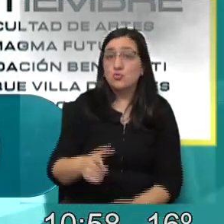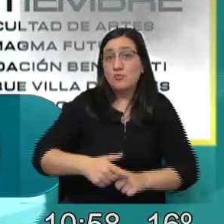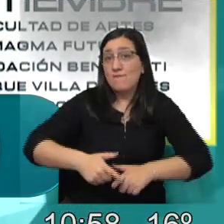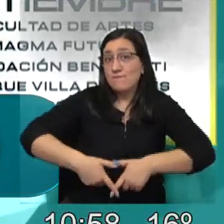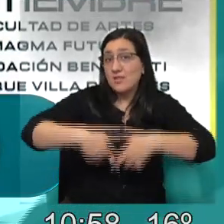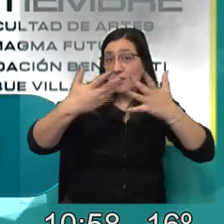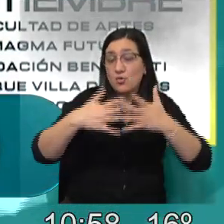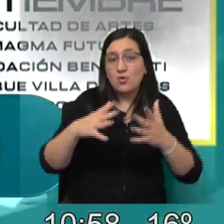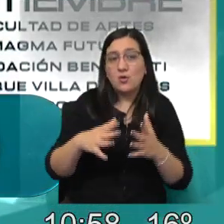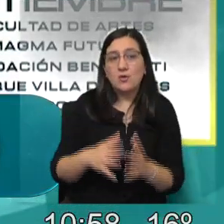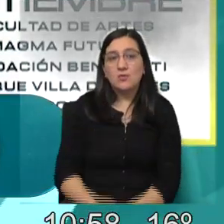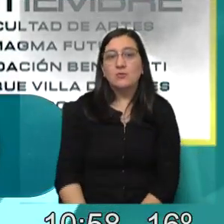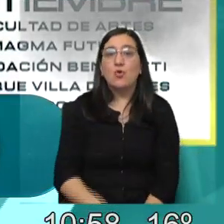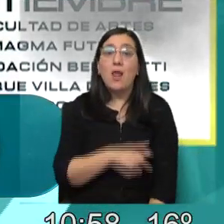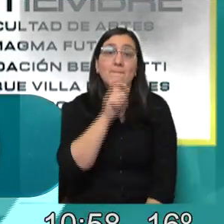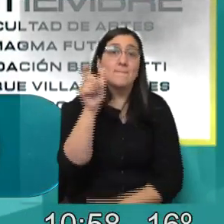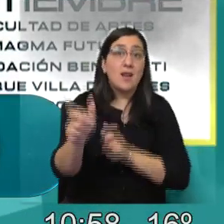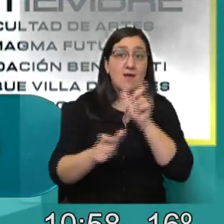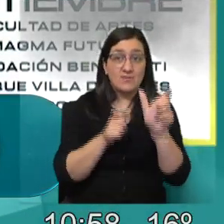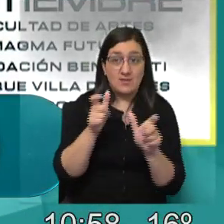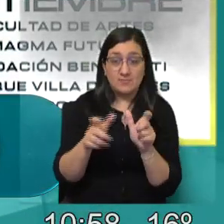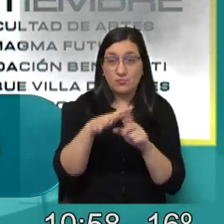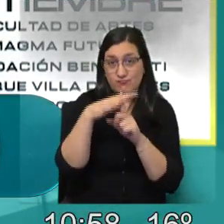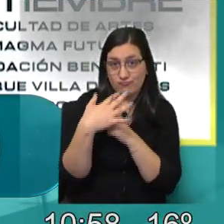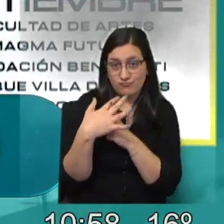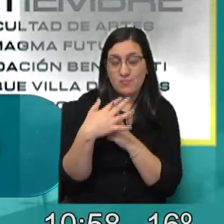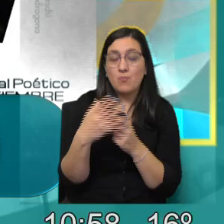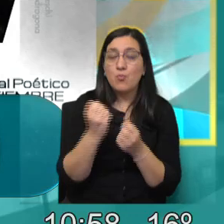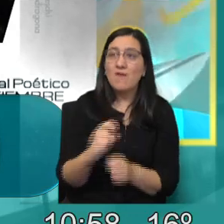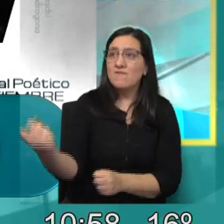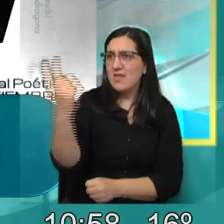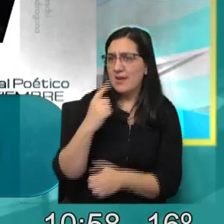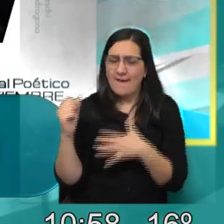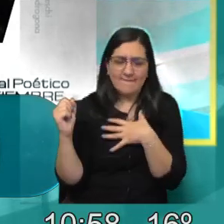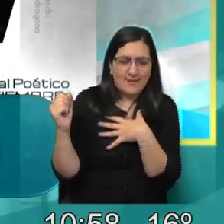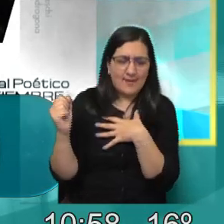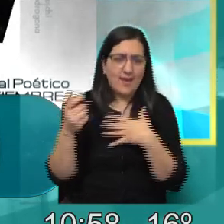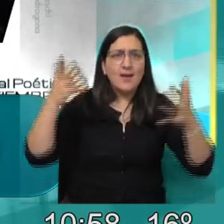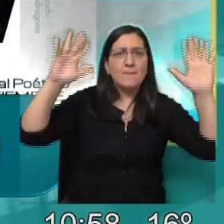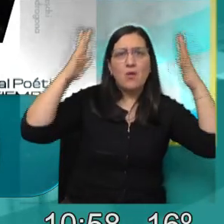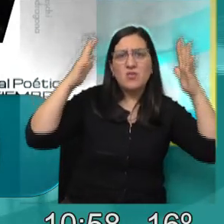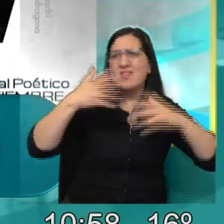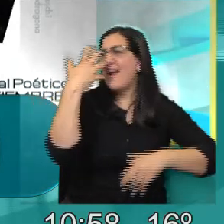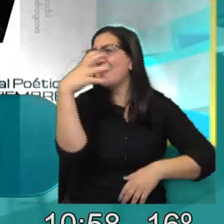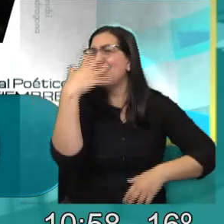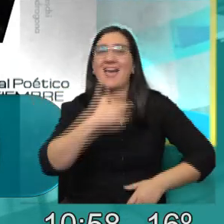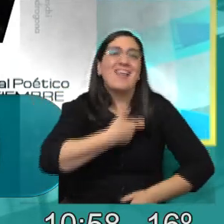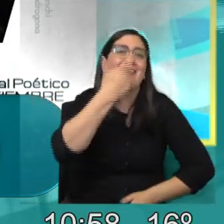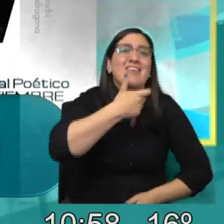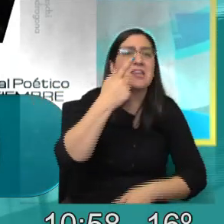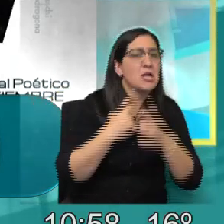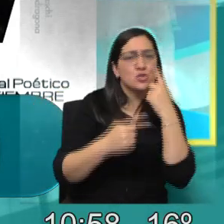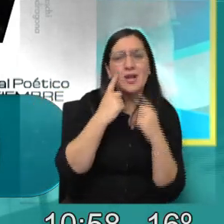celebración alrededor de la palabra, así que pueden venir a bailar, a aplaudir, a gritar, a reír y a